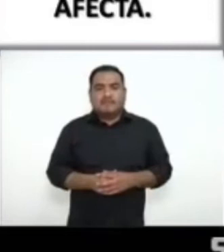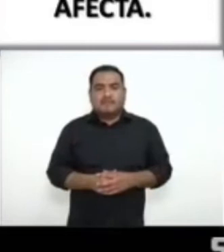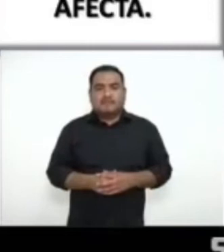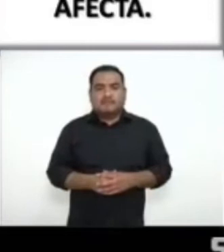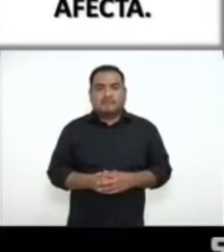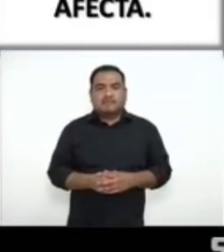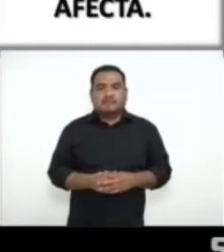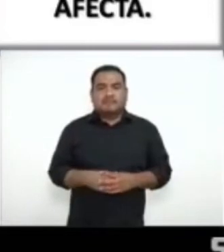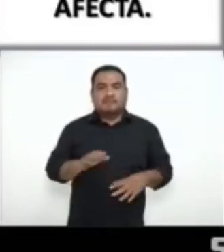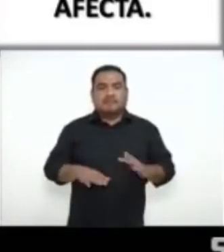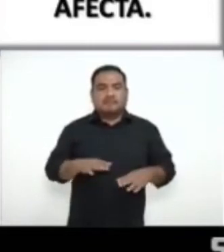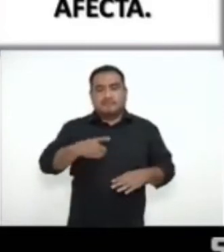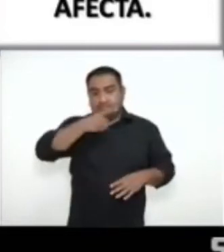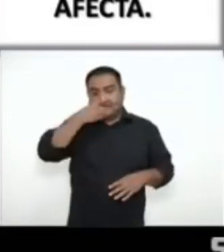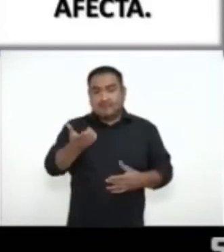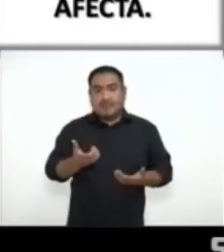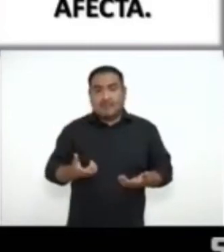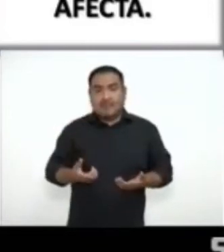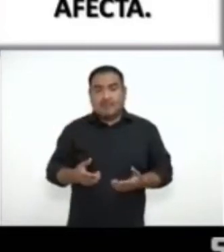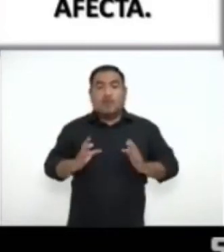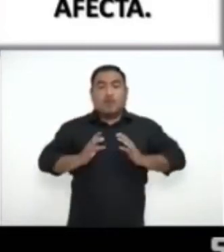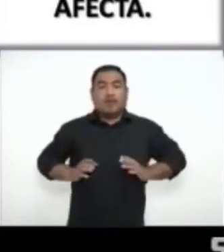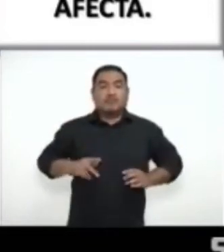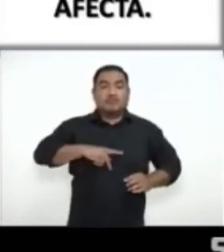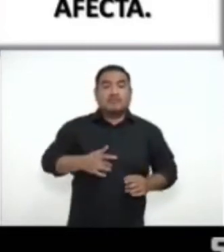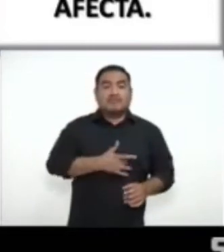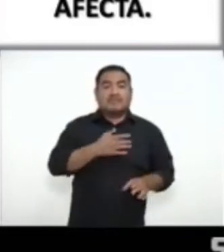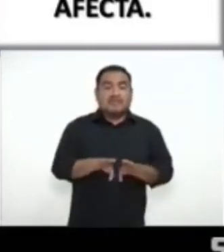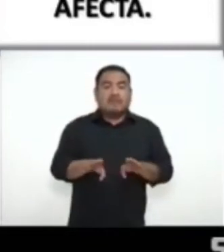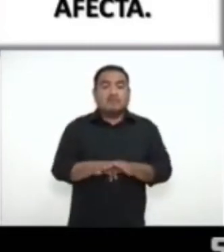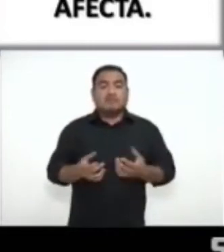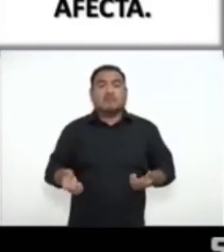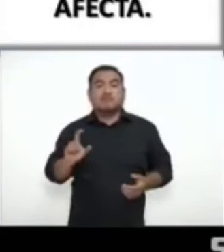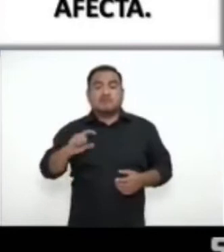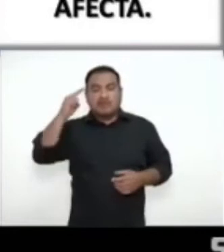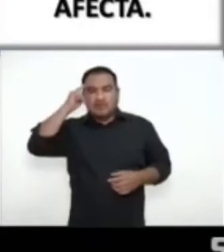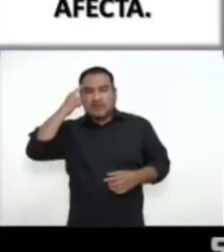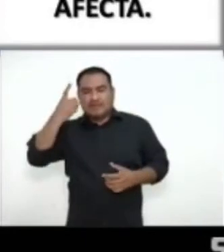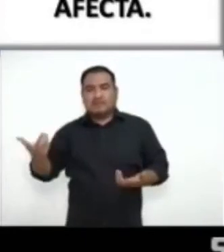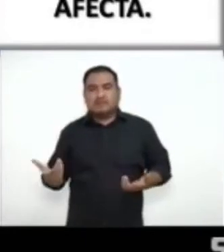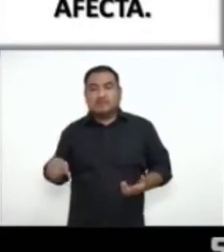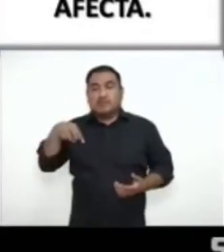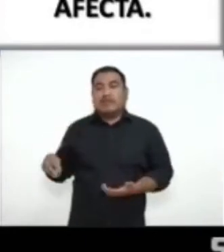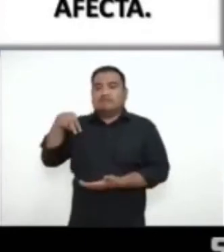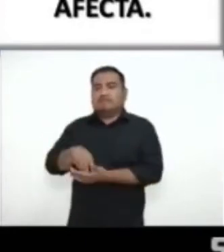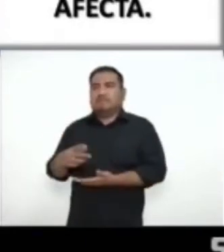Pero si yo digo, ¿cómo se siente mi cuerpo cuando está enojado? Y me quedo